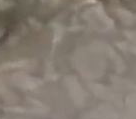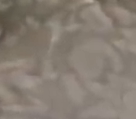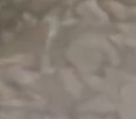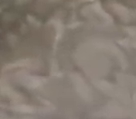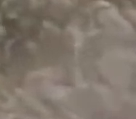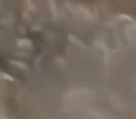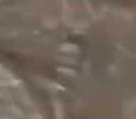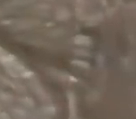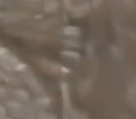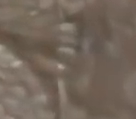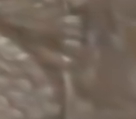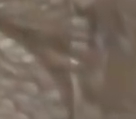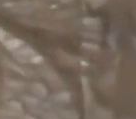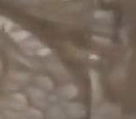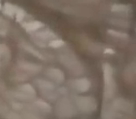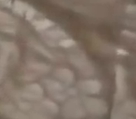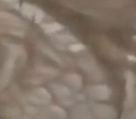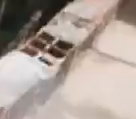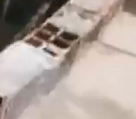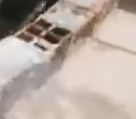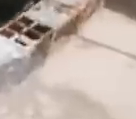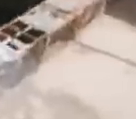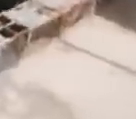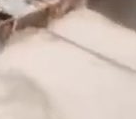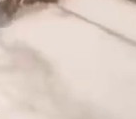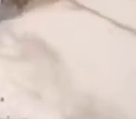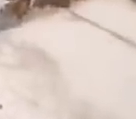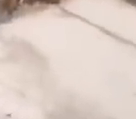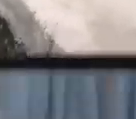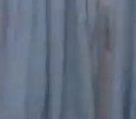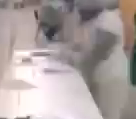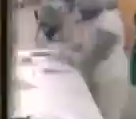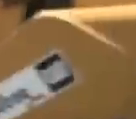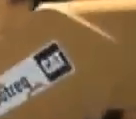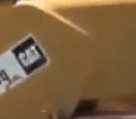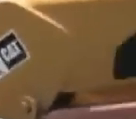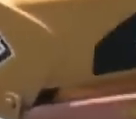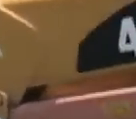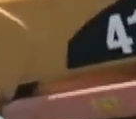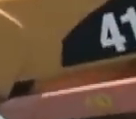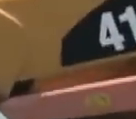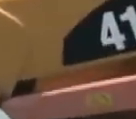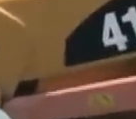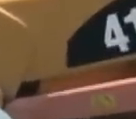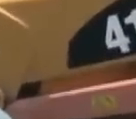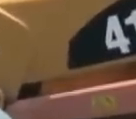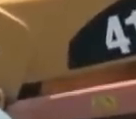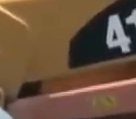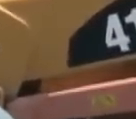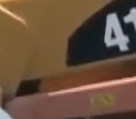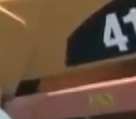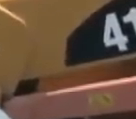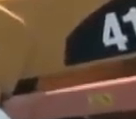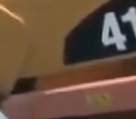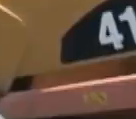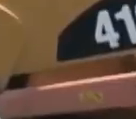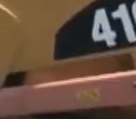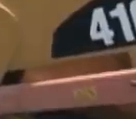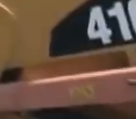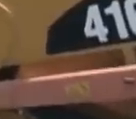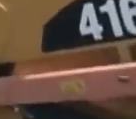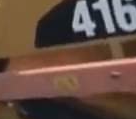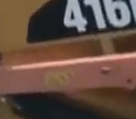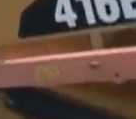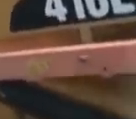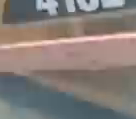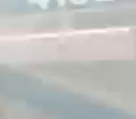las personas están muriendo en sus casas desatendidas y comienzan a verse nuevas fosas comunes, como en el primer